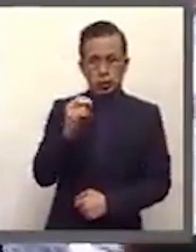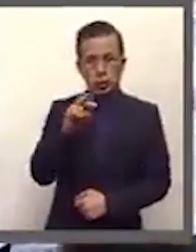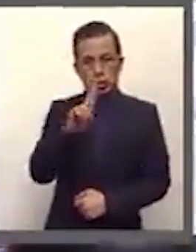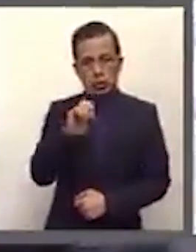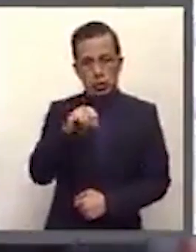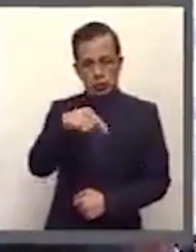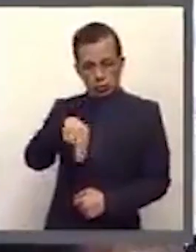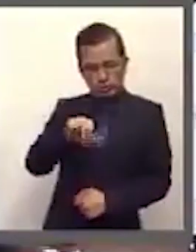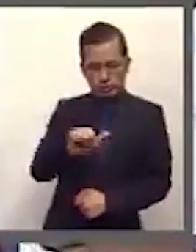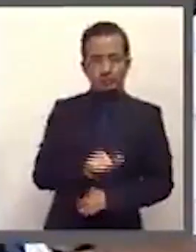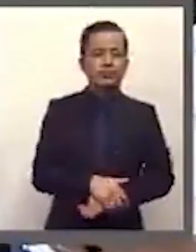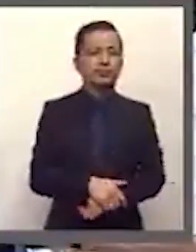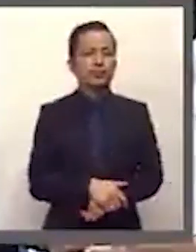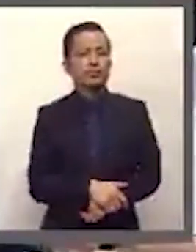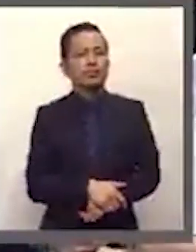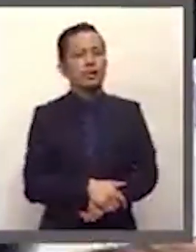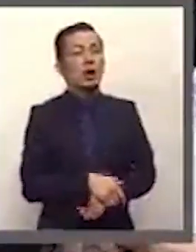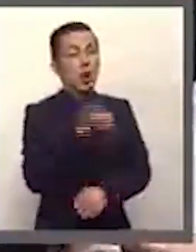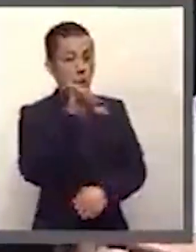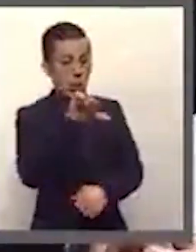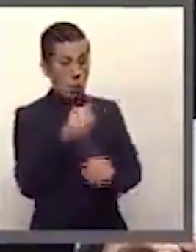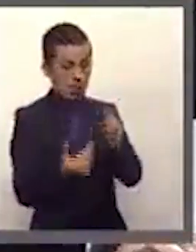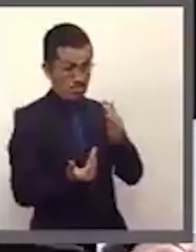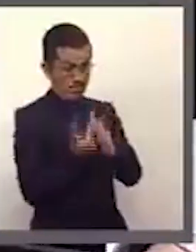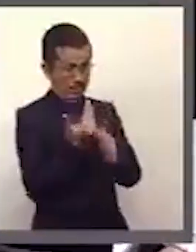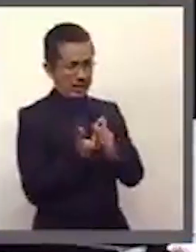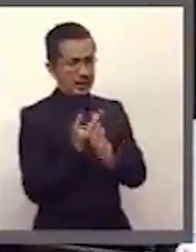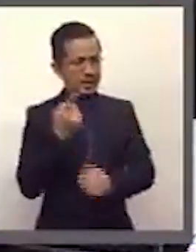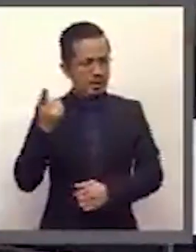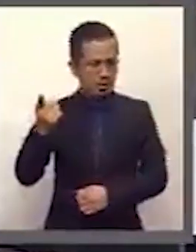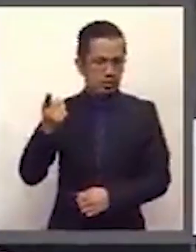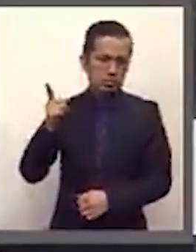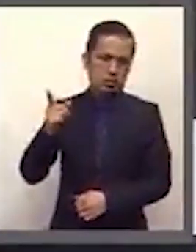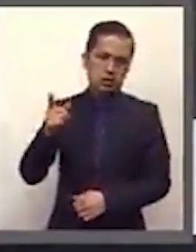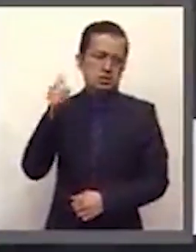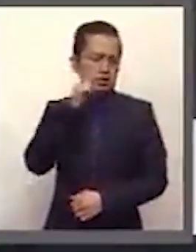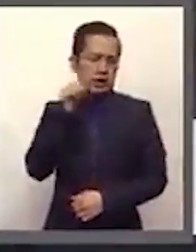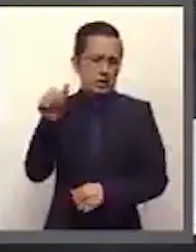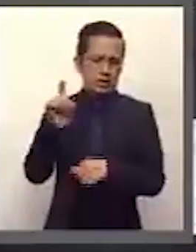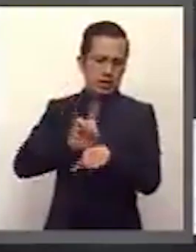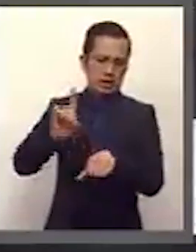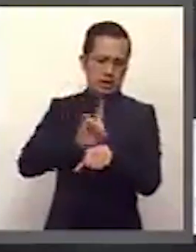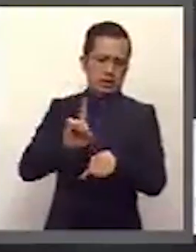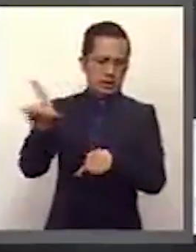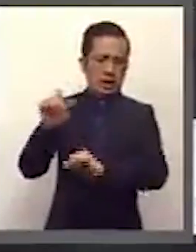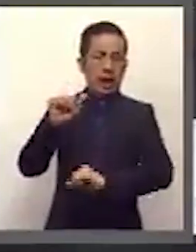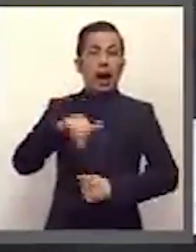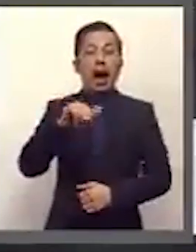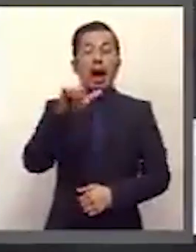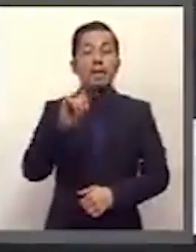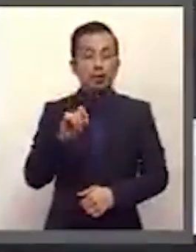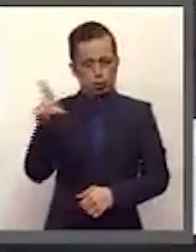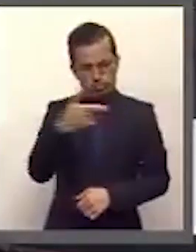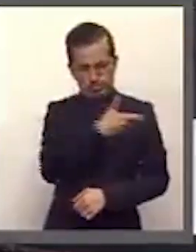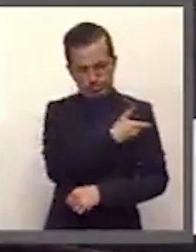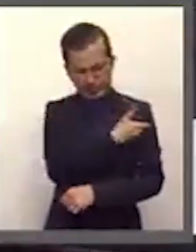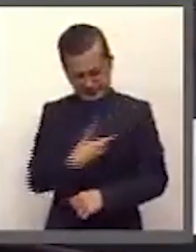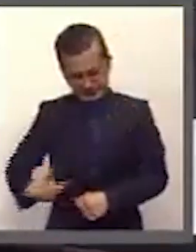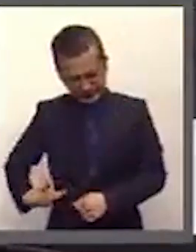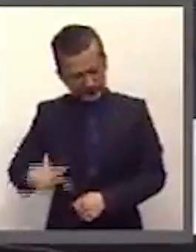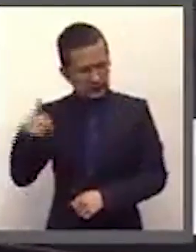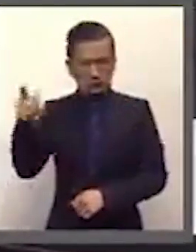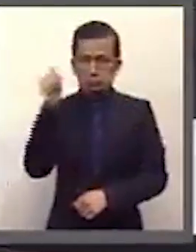El día de hoy, por la mañana, en la conferencia de prensa de todos los días, compañero presidente, inicia